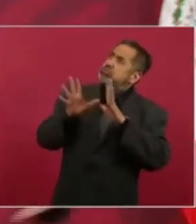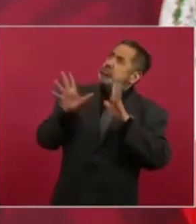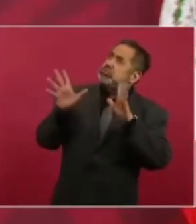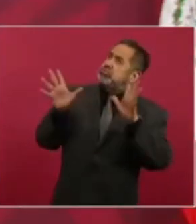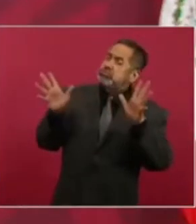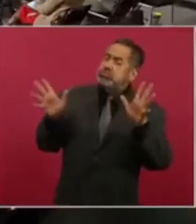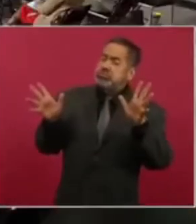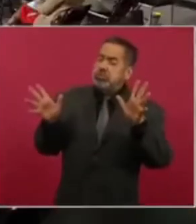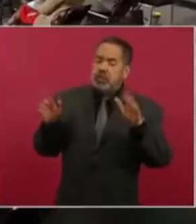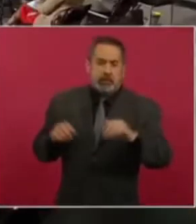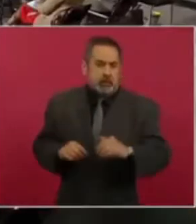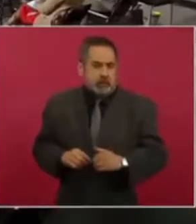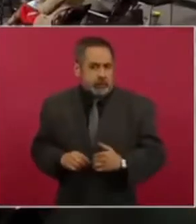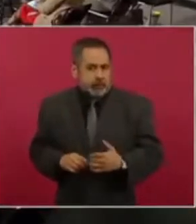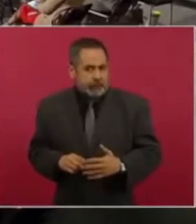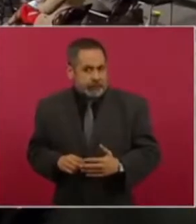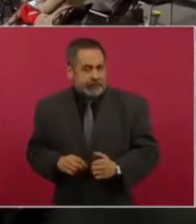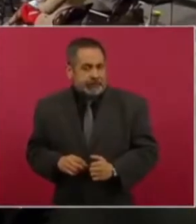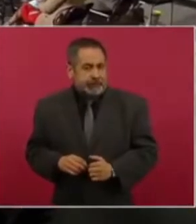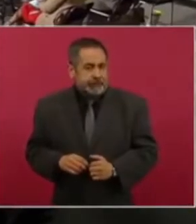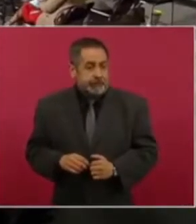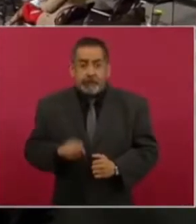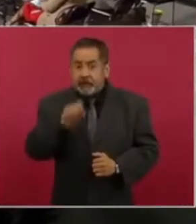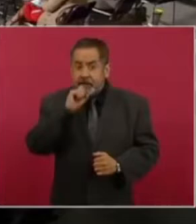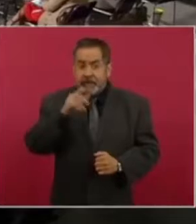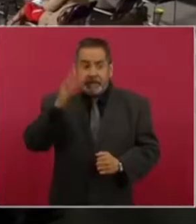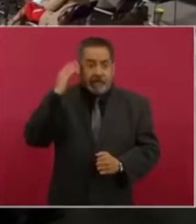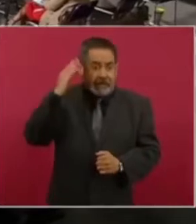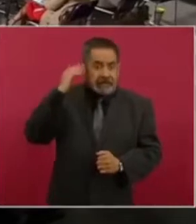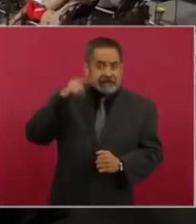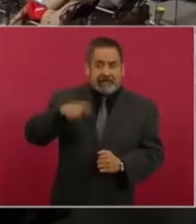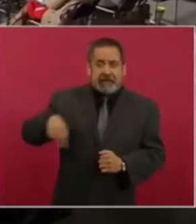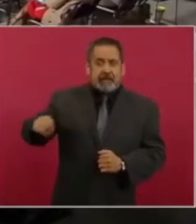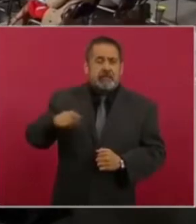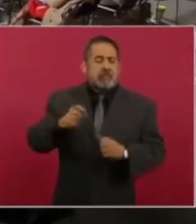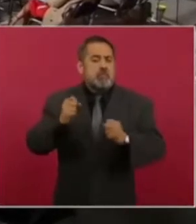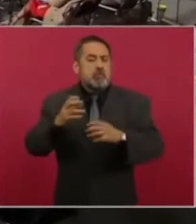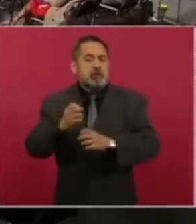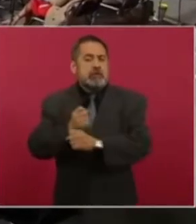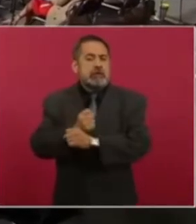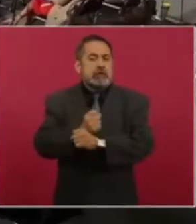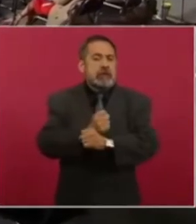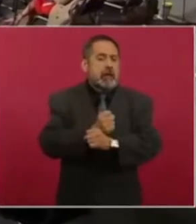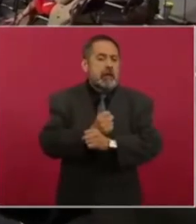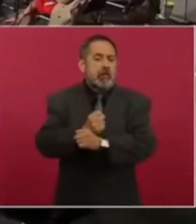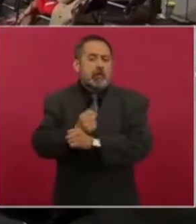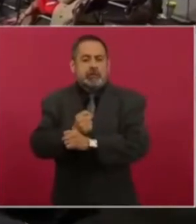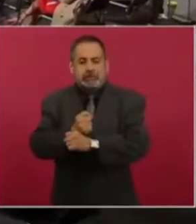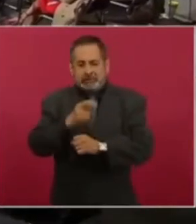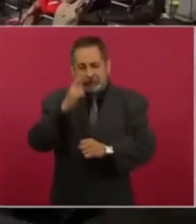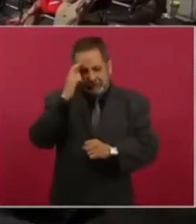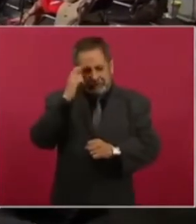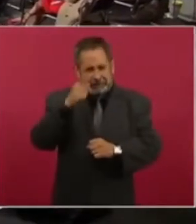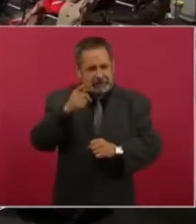había también esclavitud en las monterías, el famoso enganche.